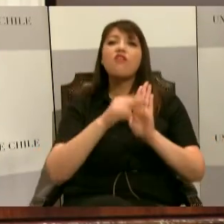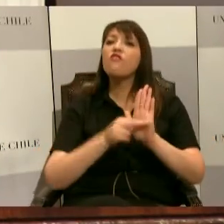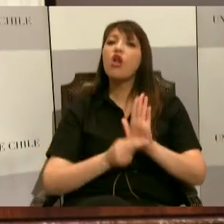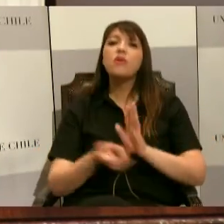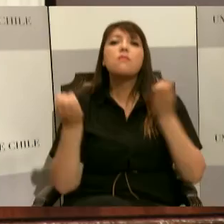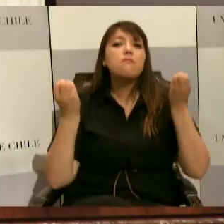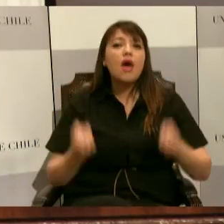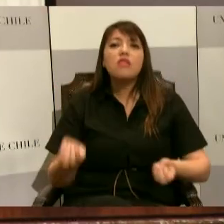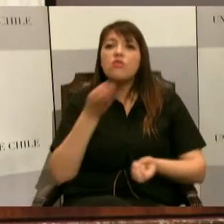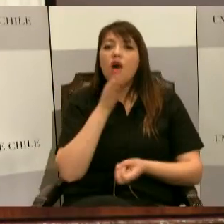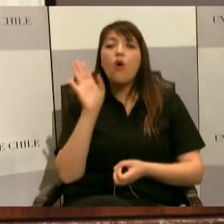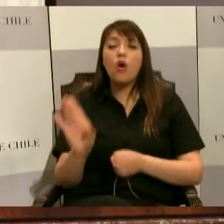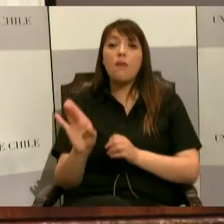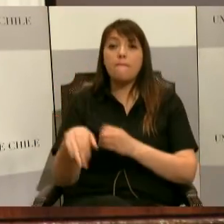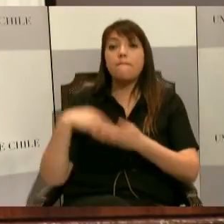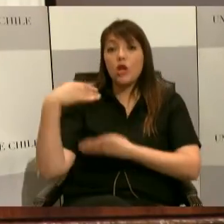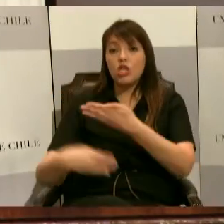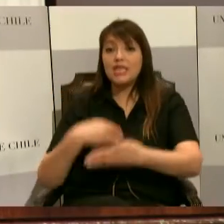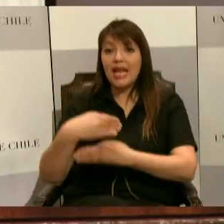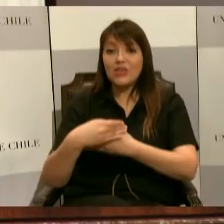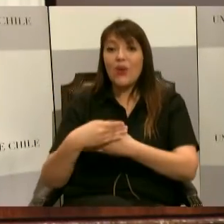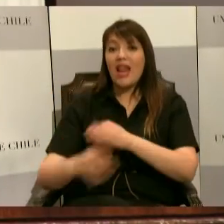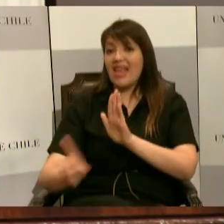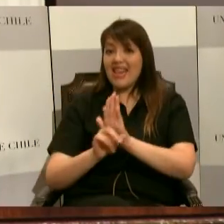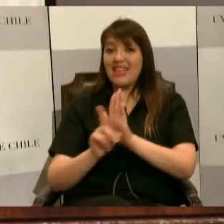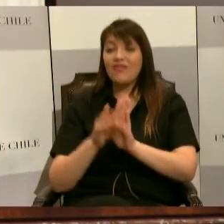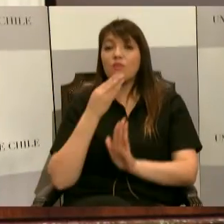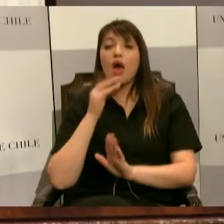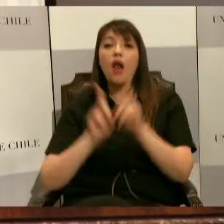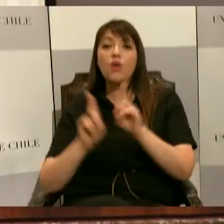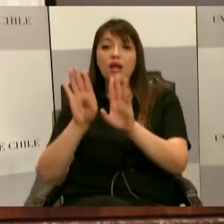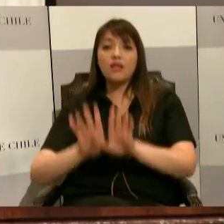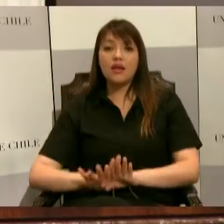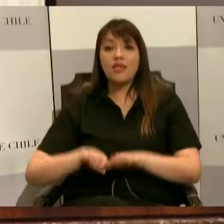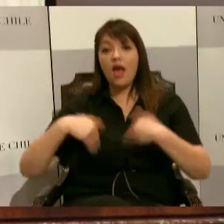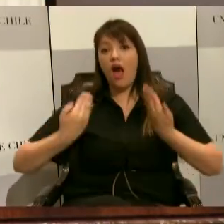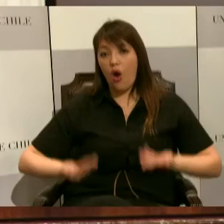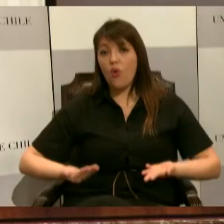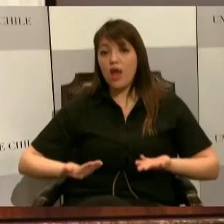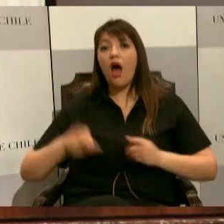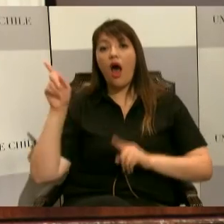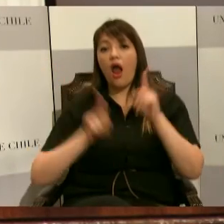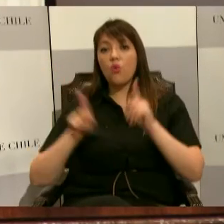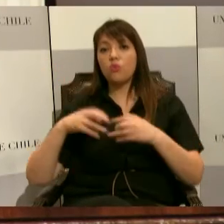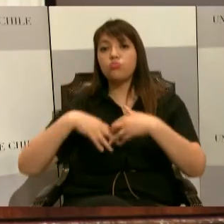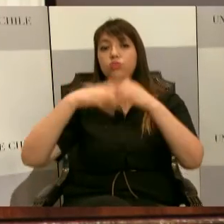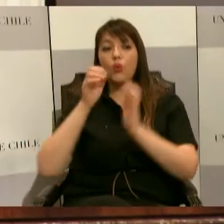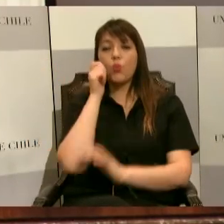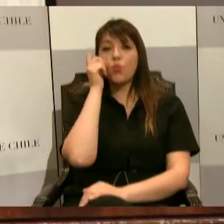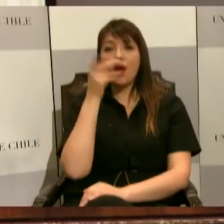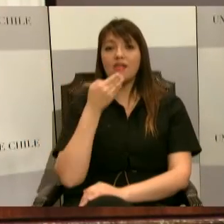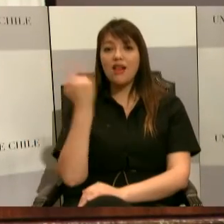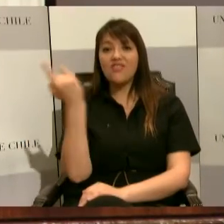peor aún, si el proceso legislativo en curso terminara reafirmando las principales características del actual sistema, ¿quiénes,